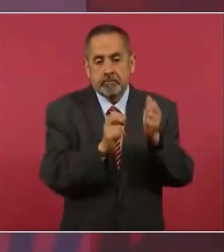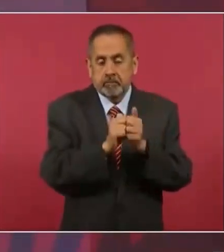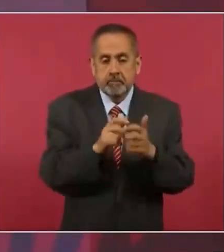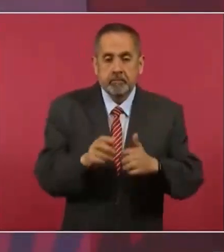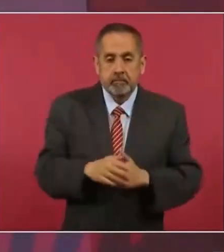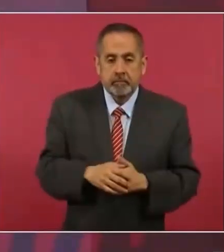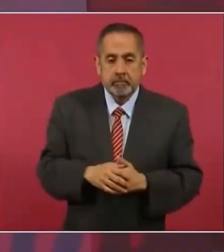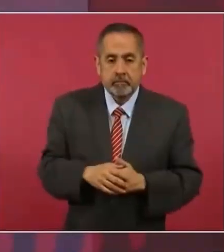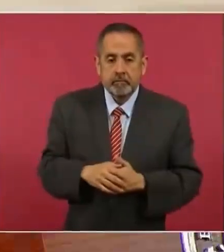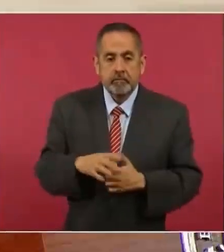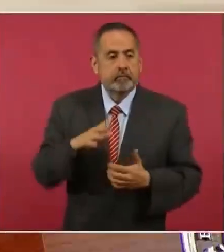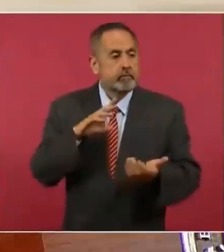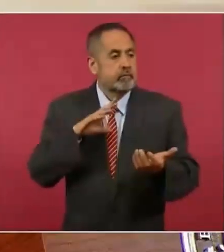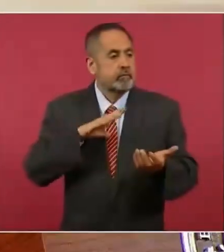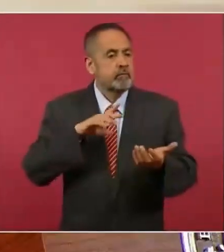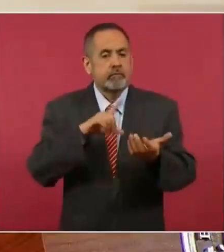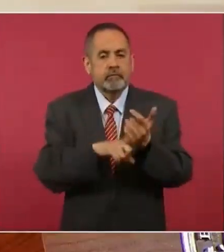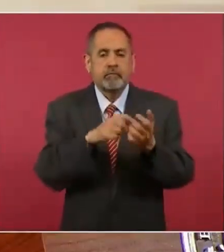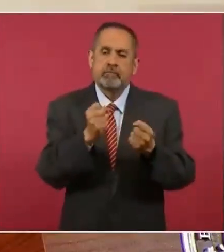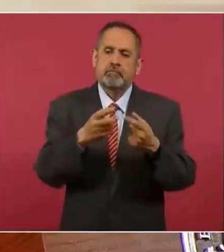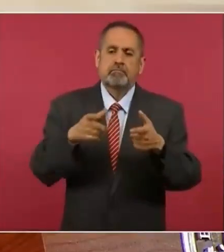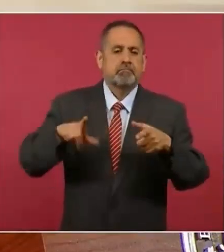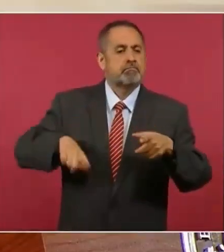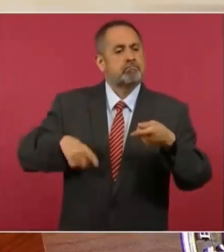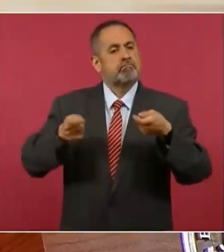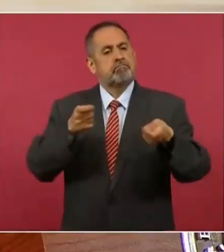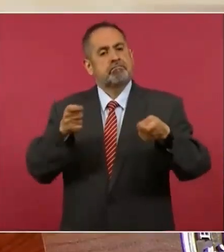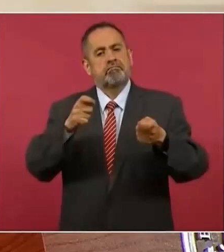porque había mucho gobierno.